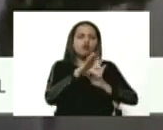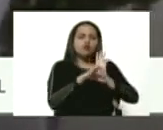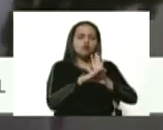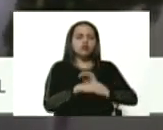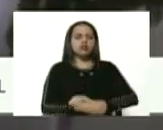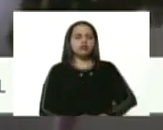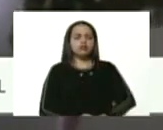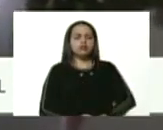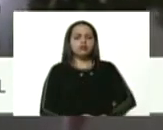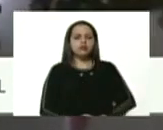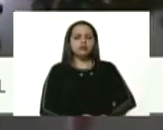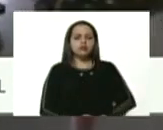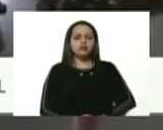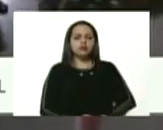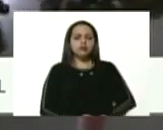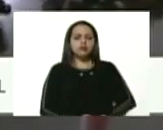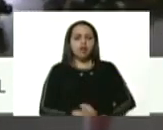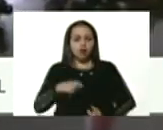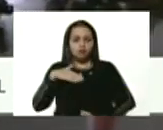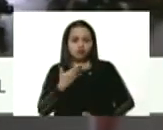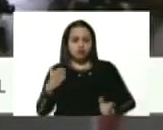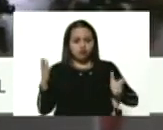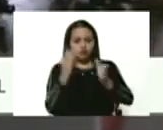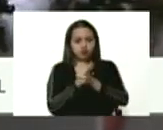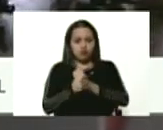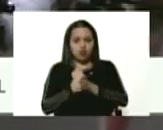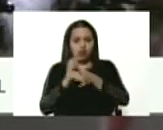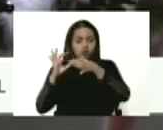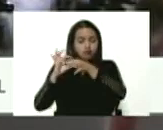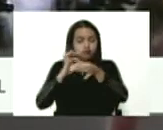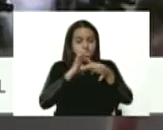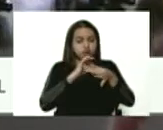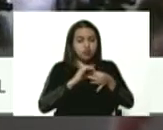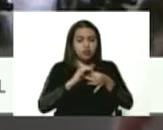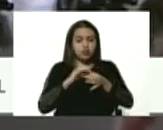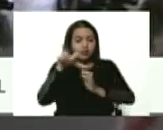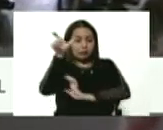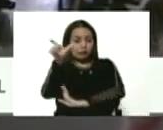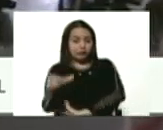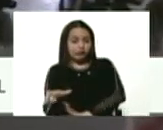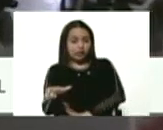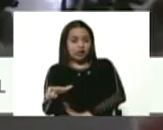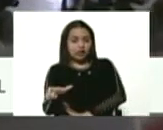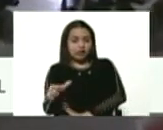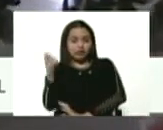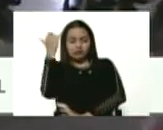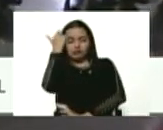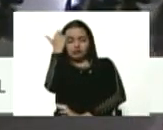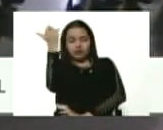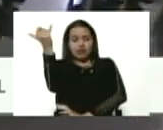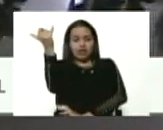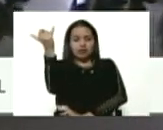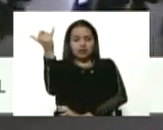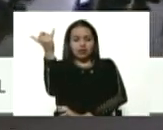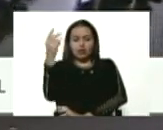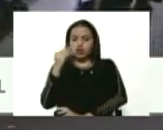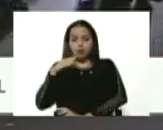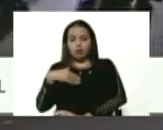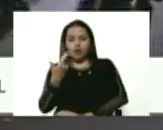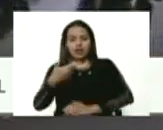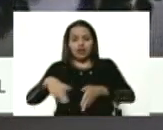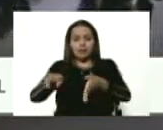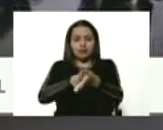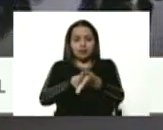constitucionales, que logró articular ese genio único e irrepetible que